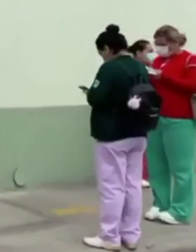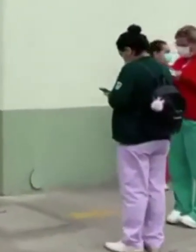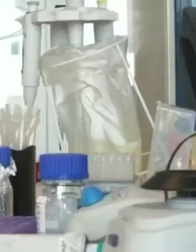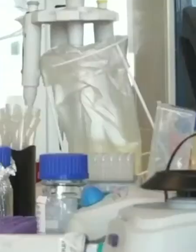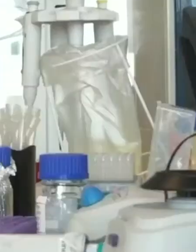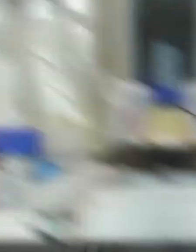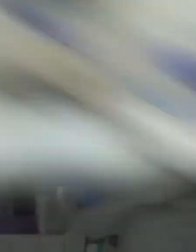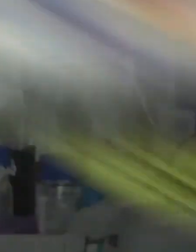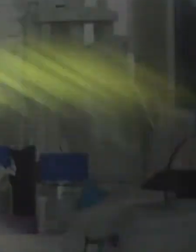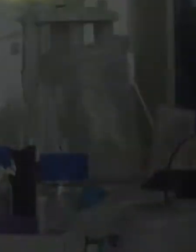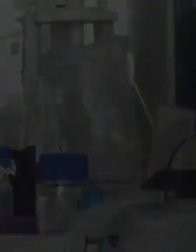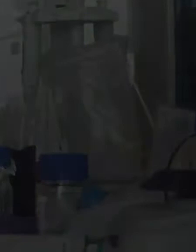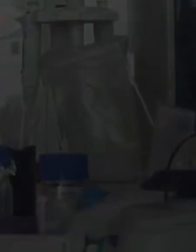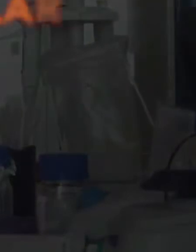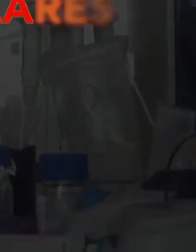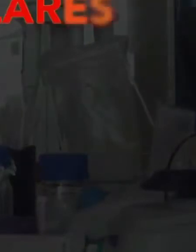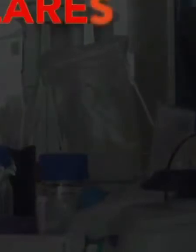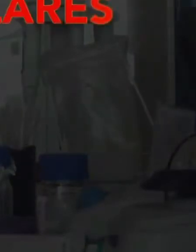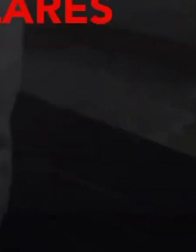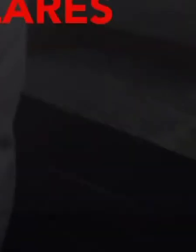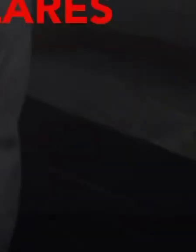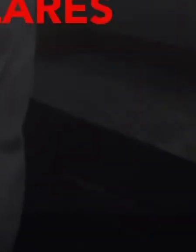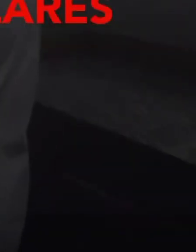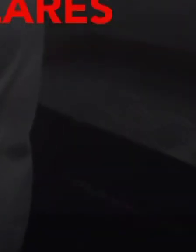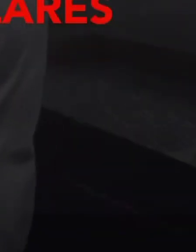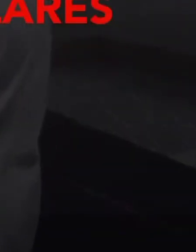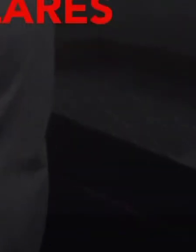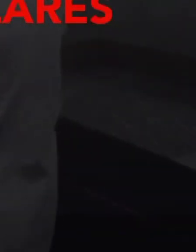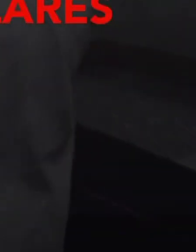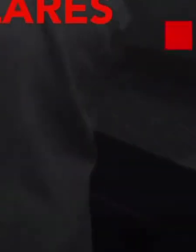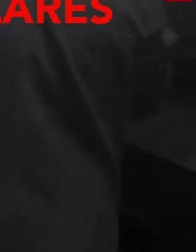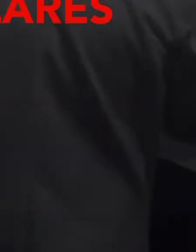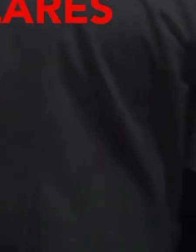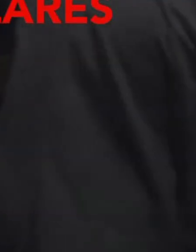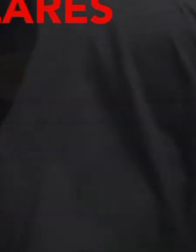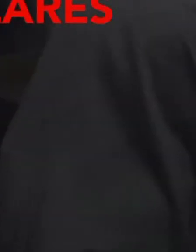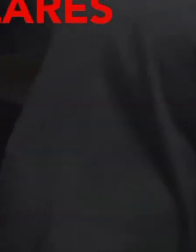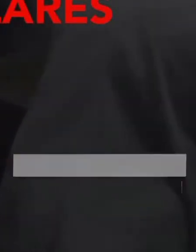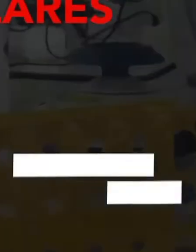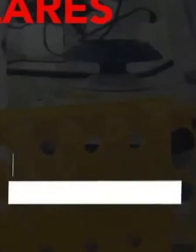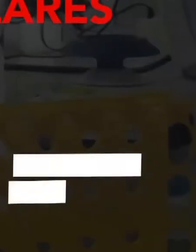de vacunas. Esto a través del mecanismo COVAX, para el que se pagó un anticipo de